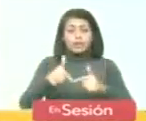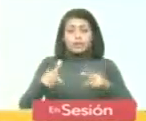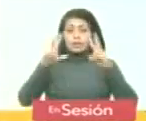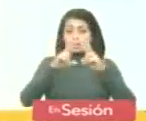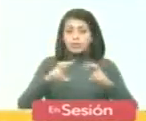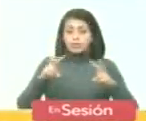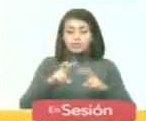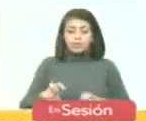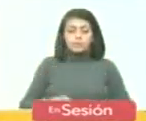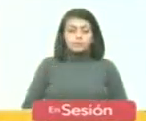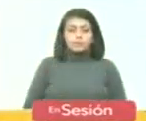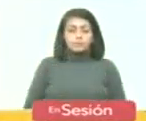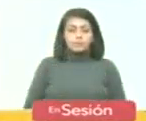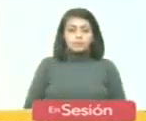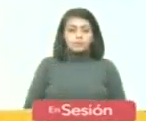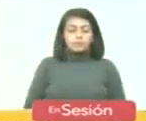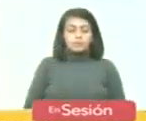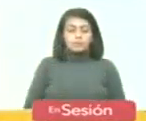investigación.